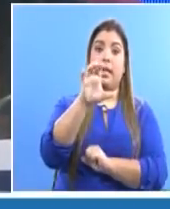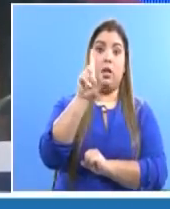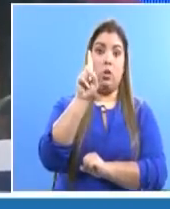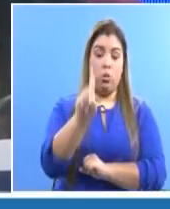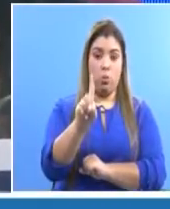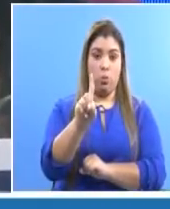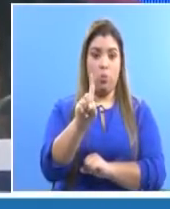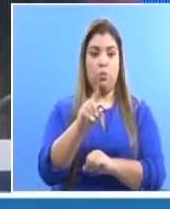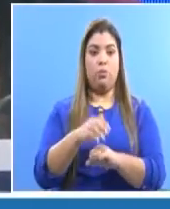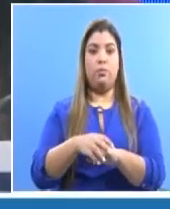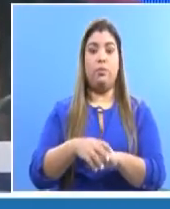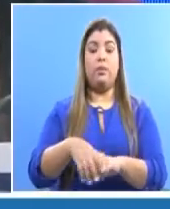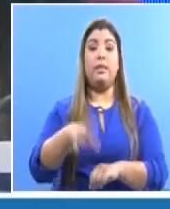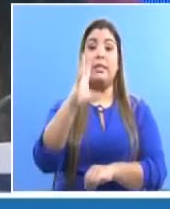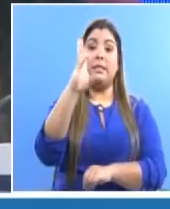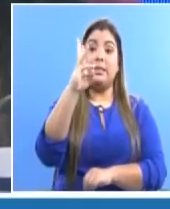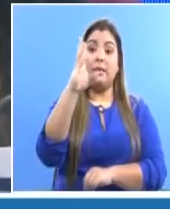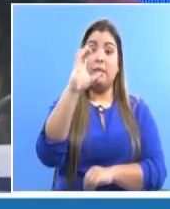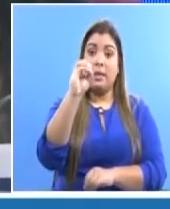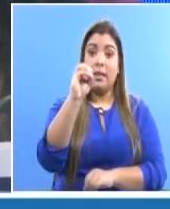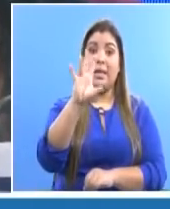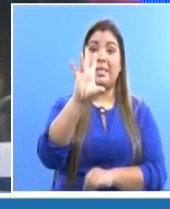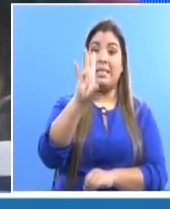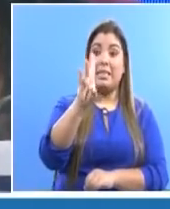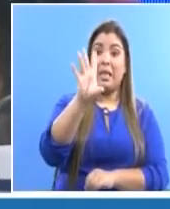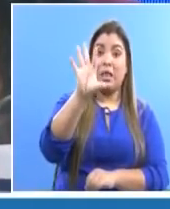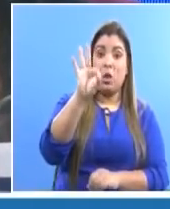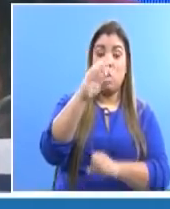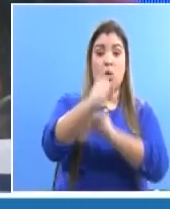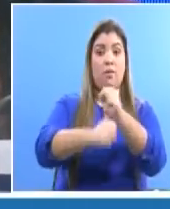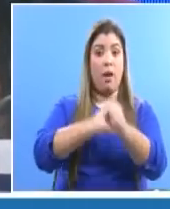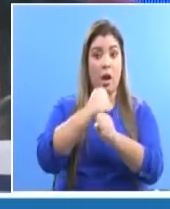5.501, de 60 a 79 años,